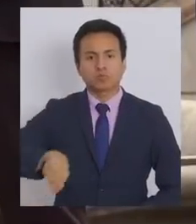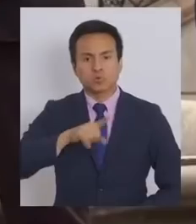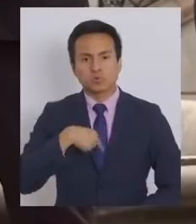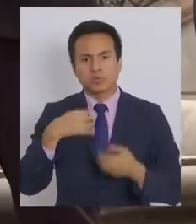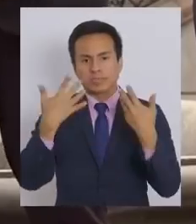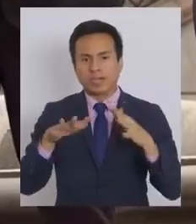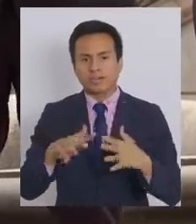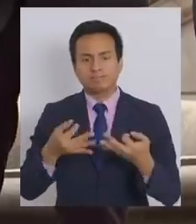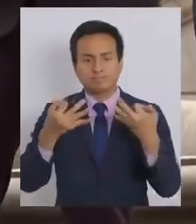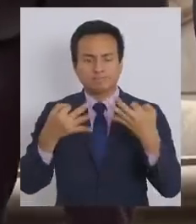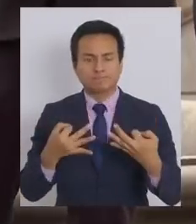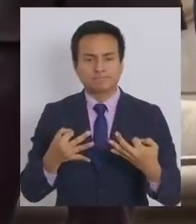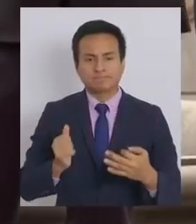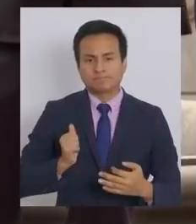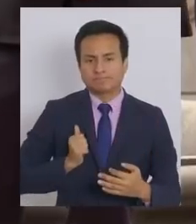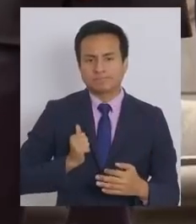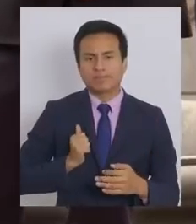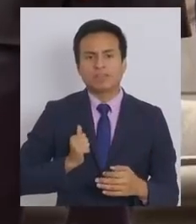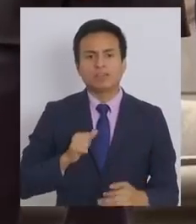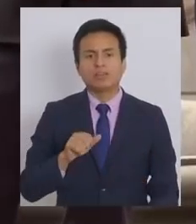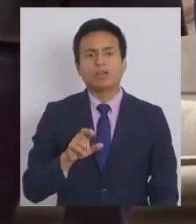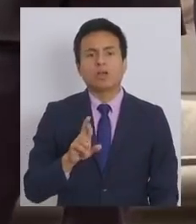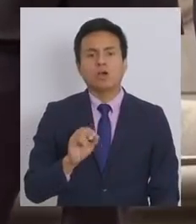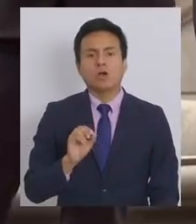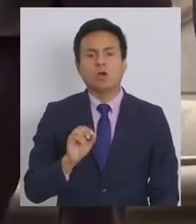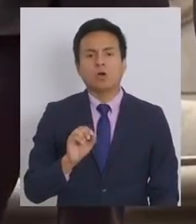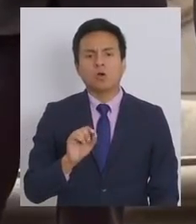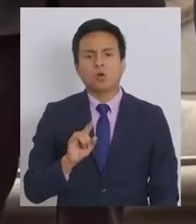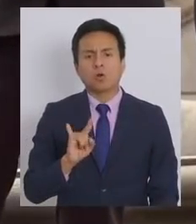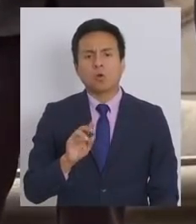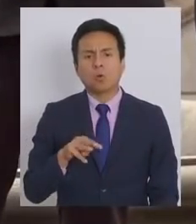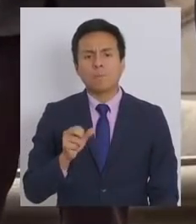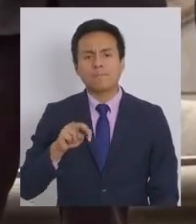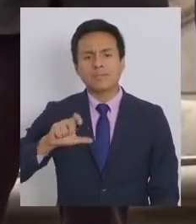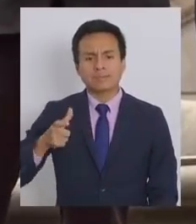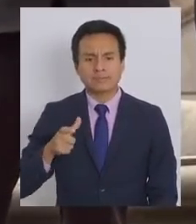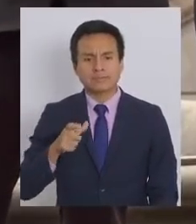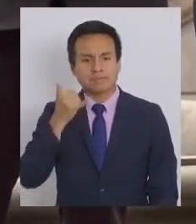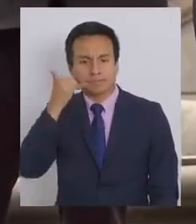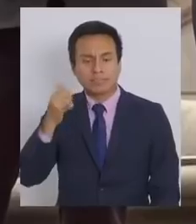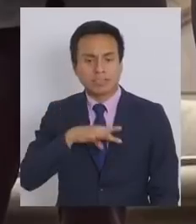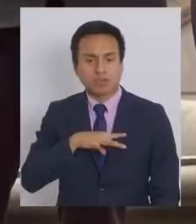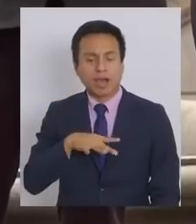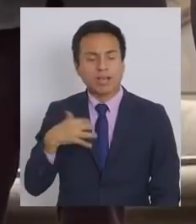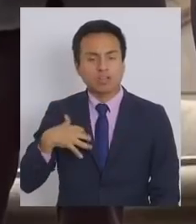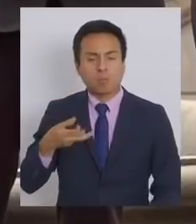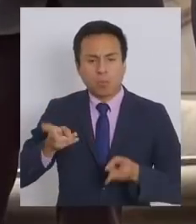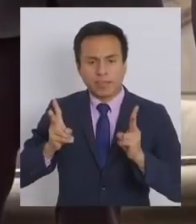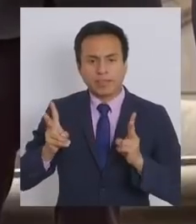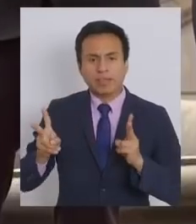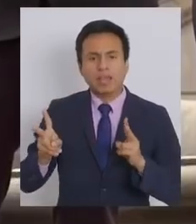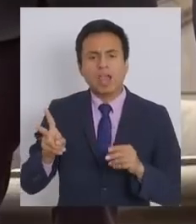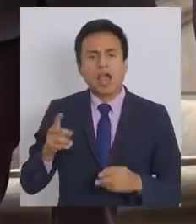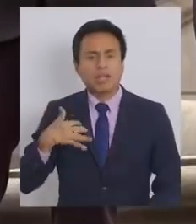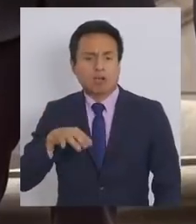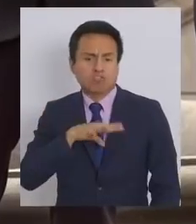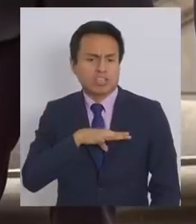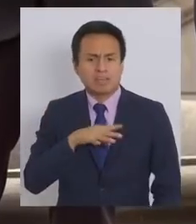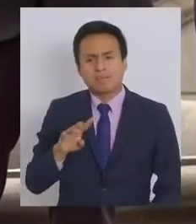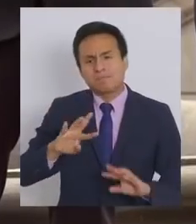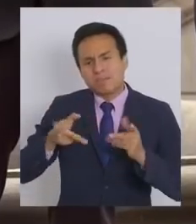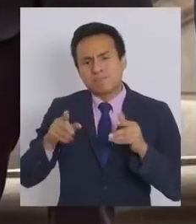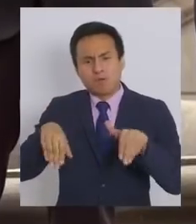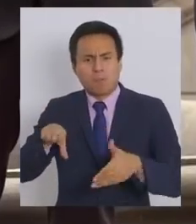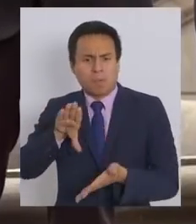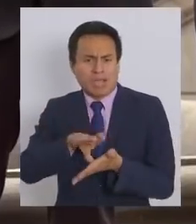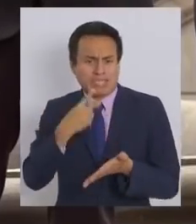la implementación del roaming, que permite que chilenos y argentinos podamos hablar por teléfono en Argentina o en Chile como si estuviéramos en